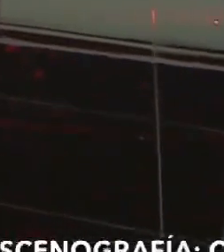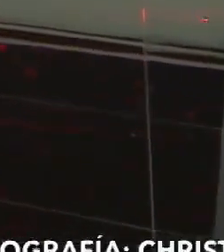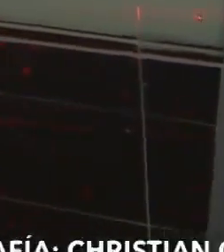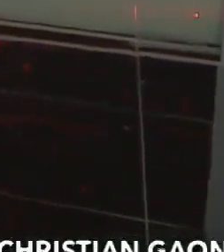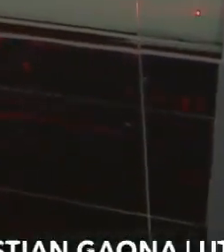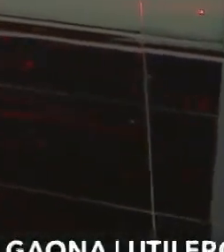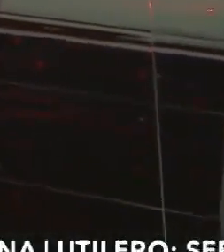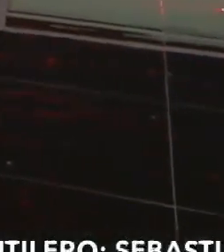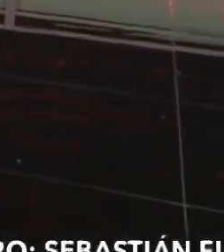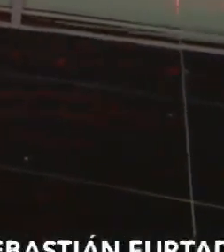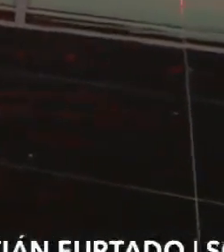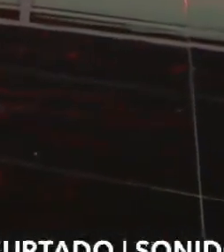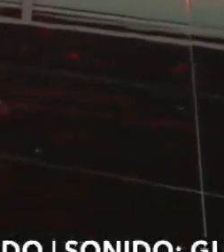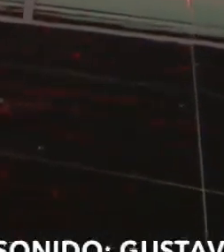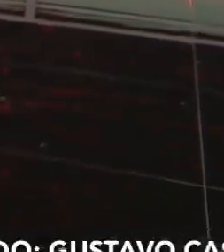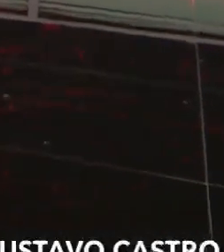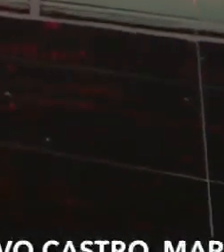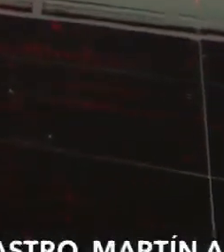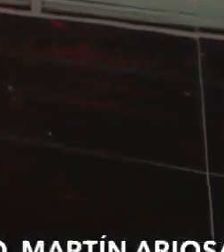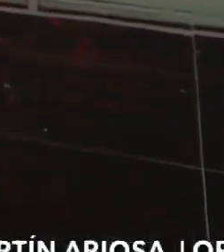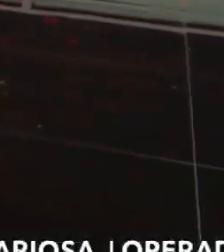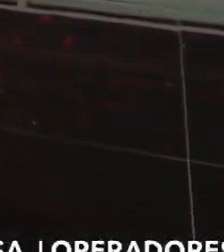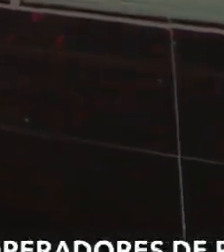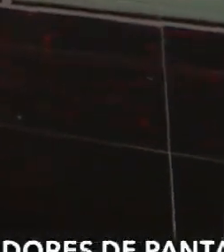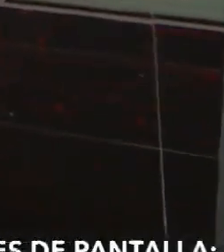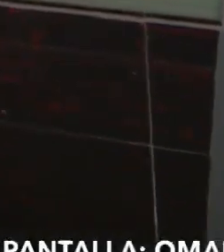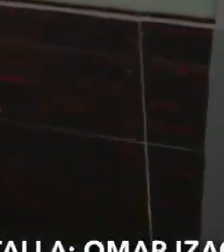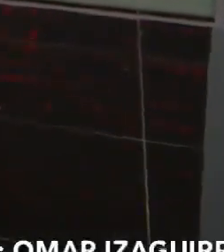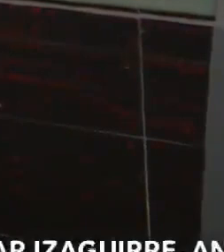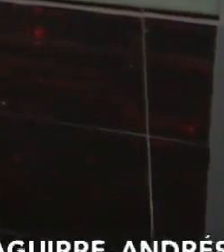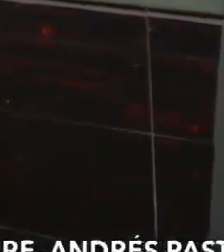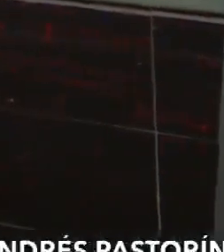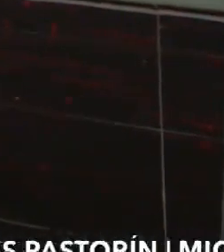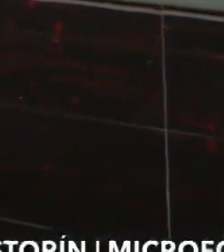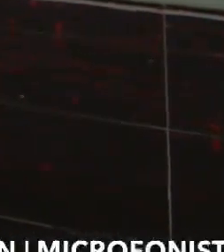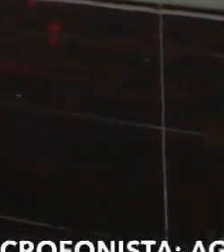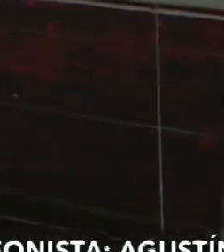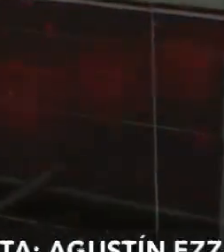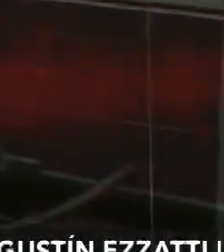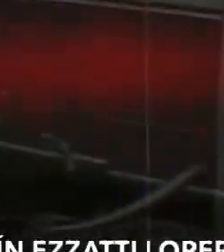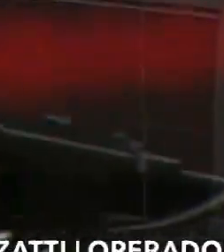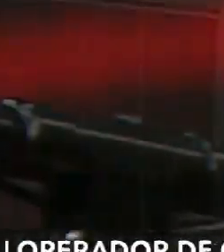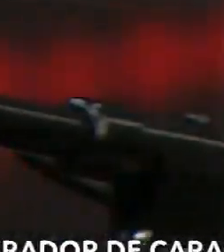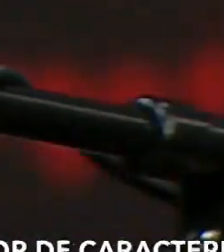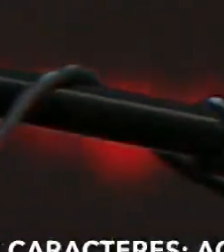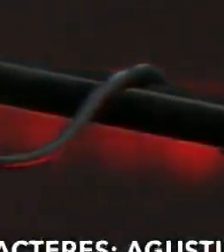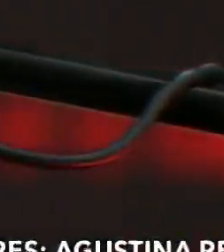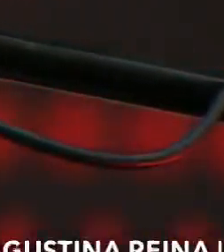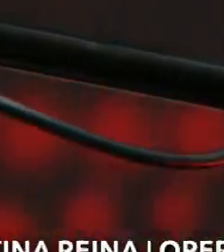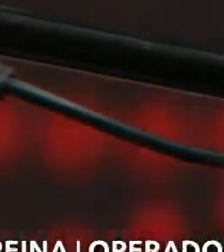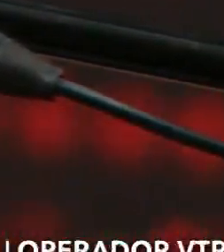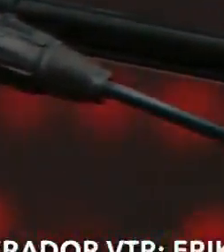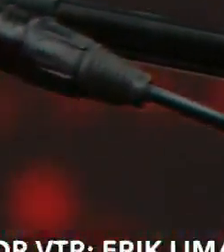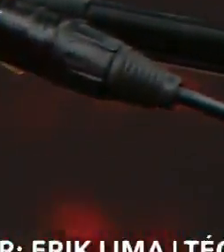jamás imaginé. Tiendo a arrancarme de tu piel, de tu recuerdo y de tu